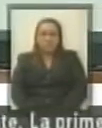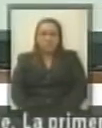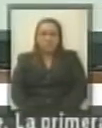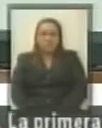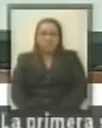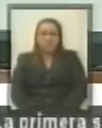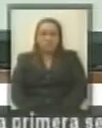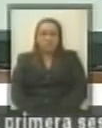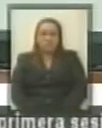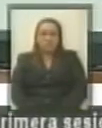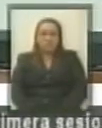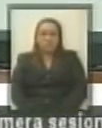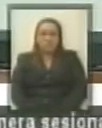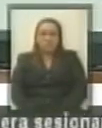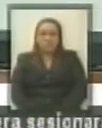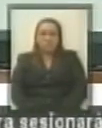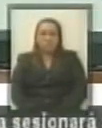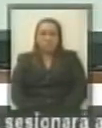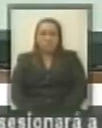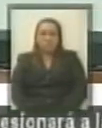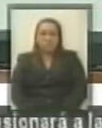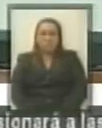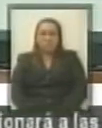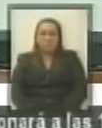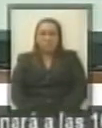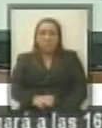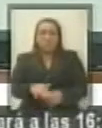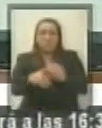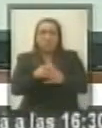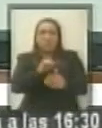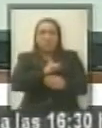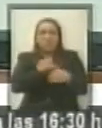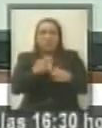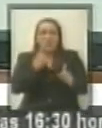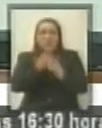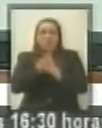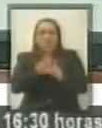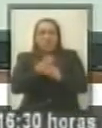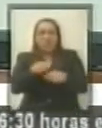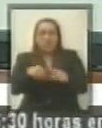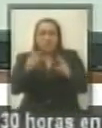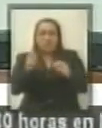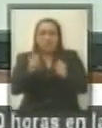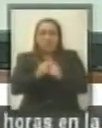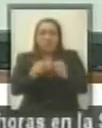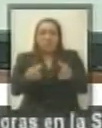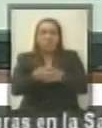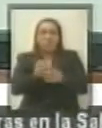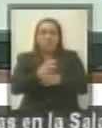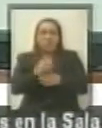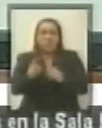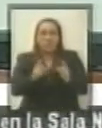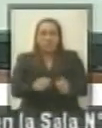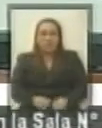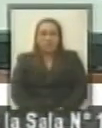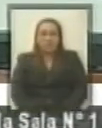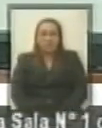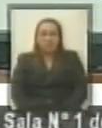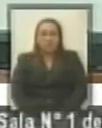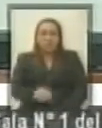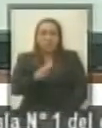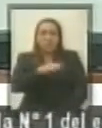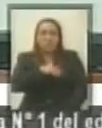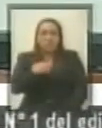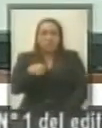reglamento de concursos. Los organismos están dirigidos, en este caso, por un consejo directivo. Sus miembros